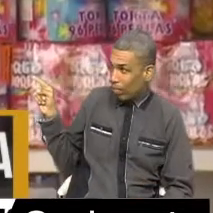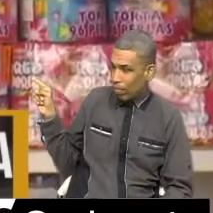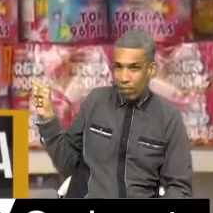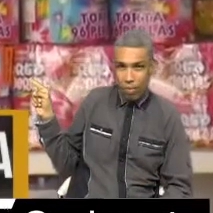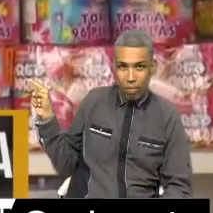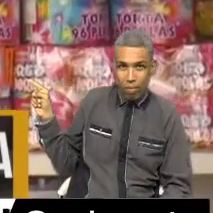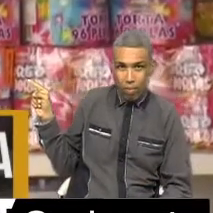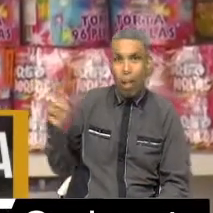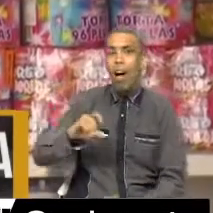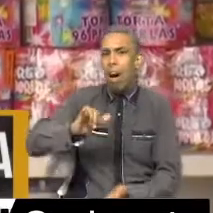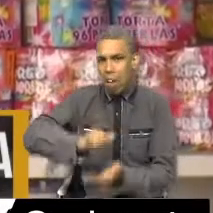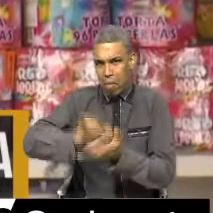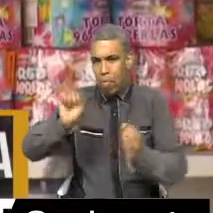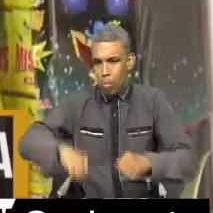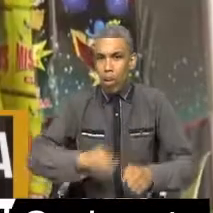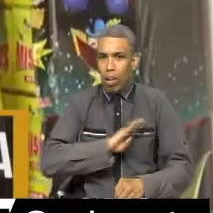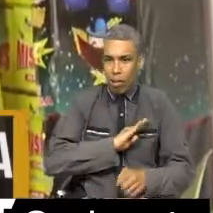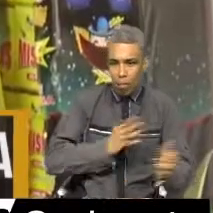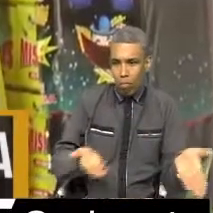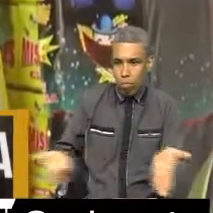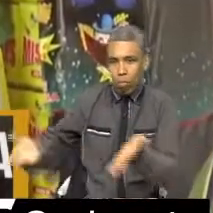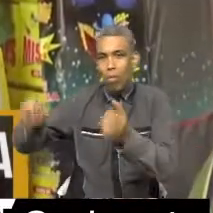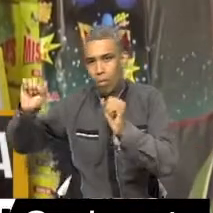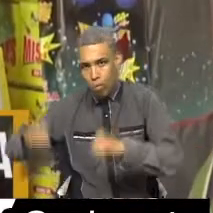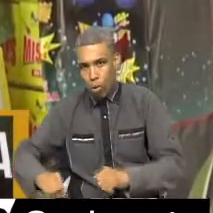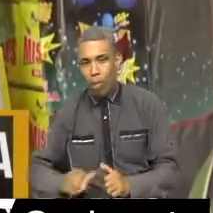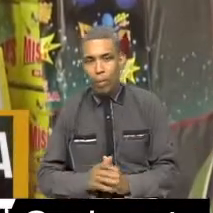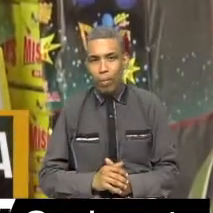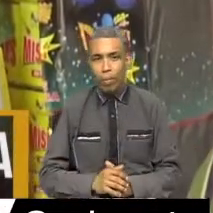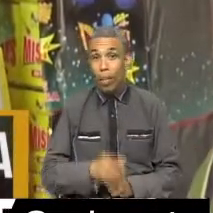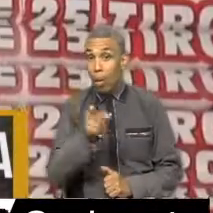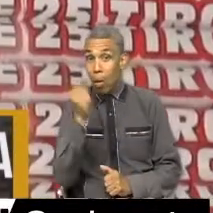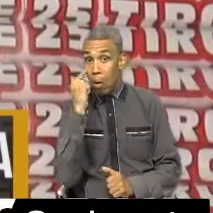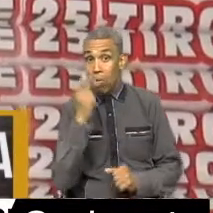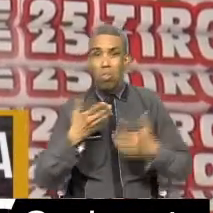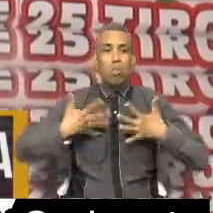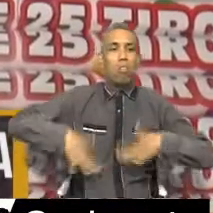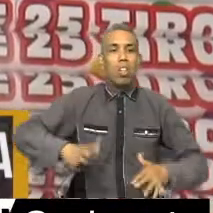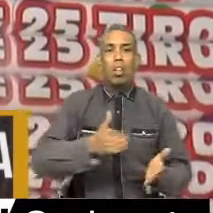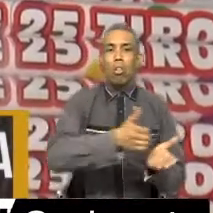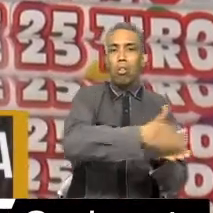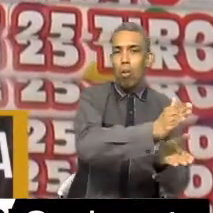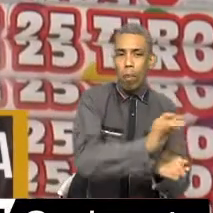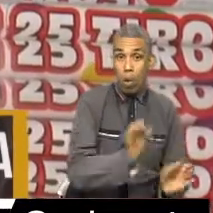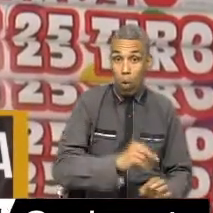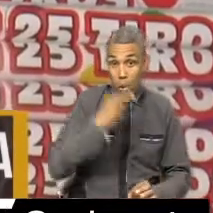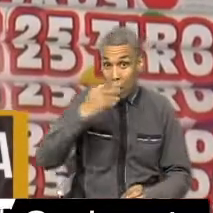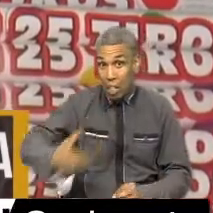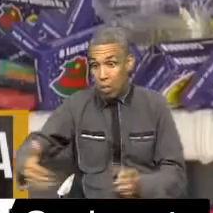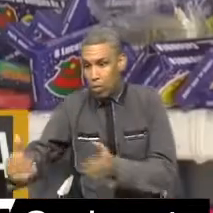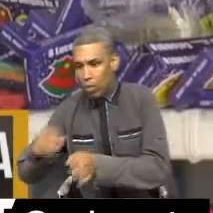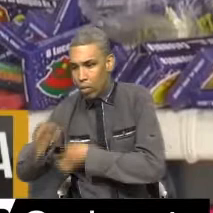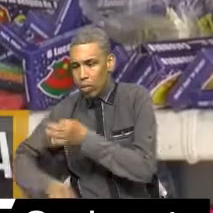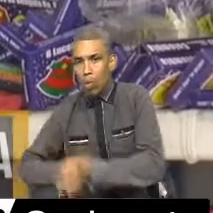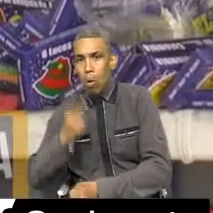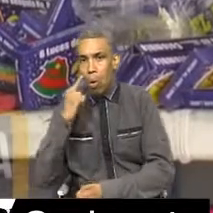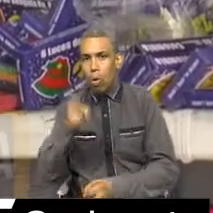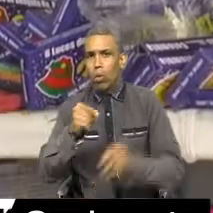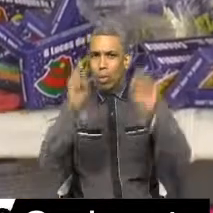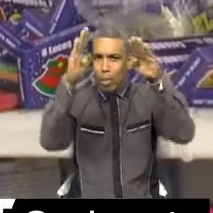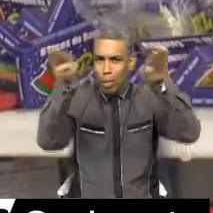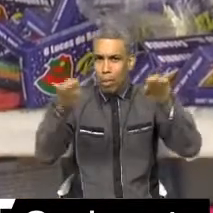medidas de seguridad. Así que tenga en cuenta todas las medidas de seguridad a la hora de manipular pólvora y pase una Navidad en tranquilidad y